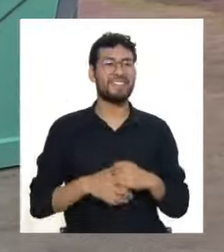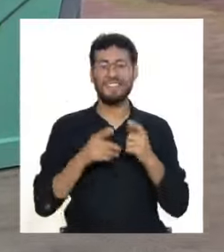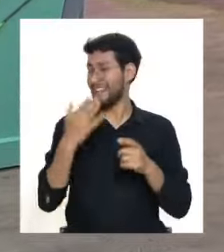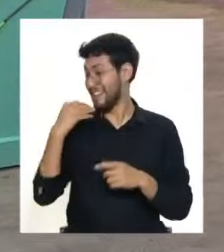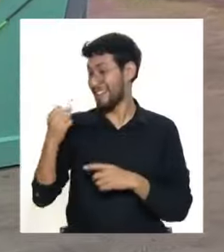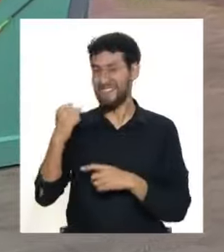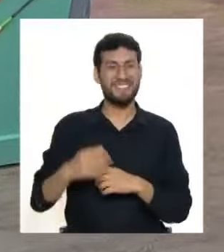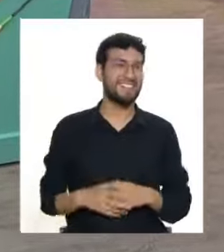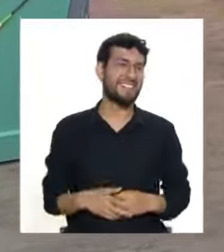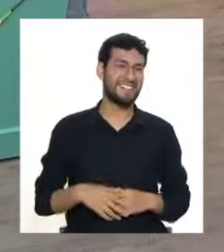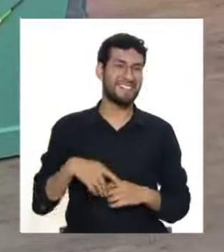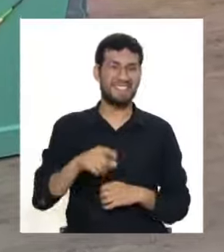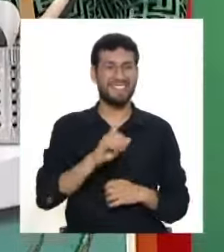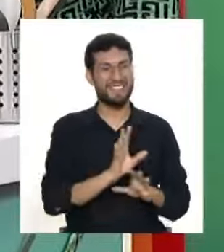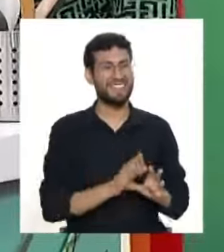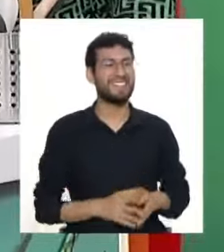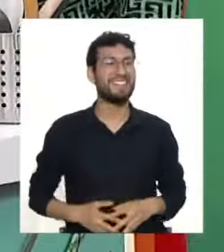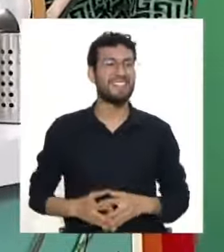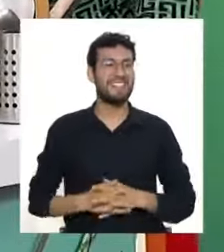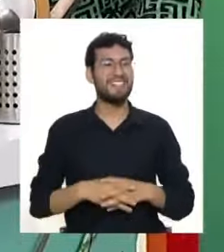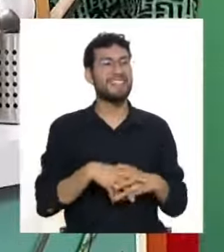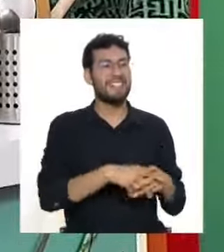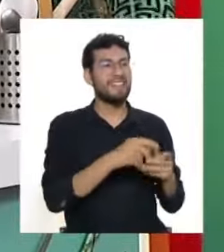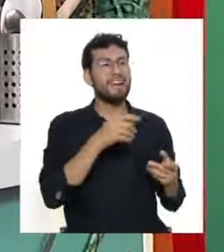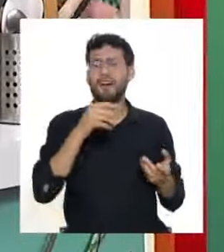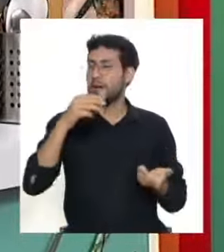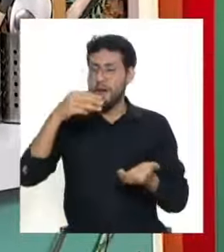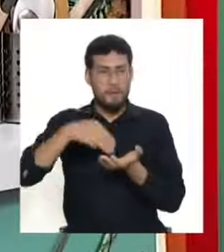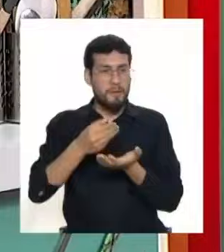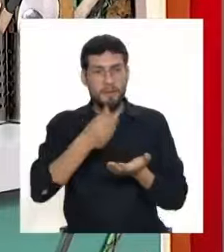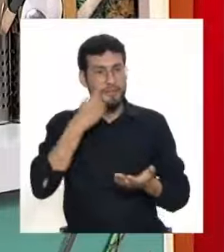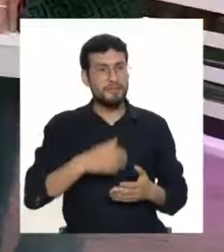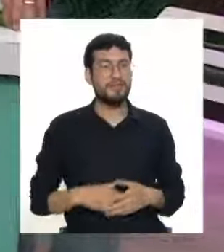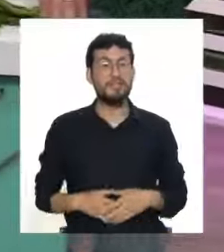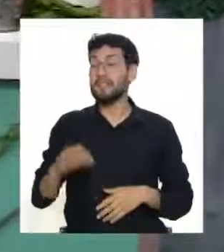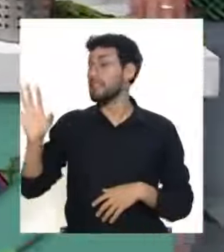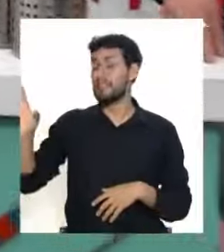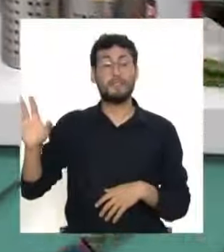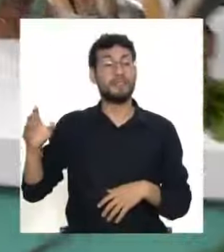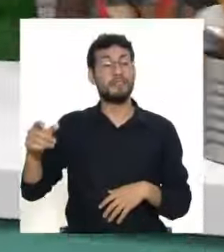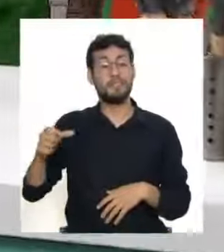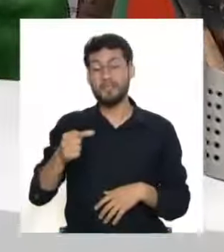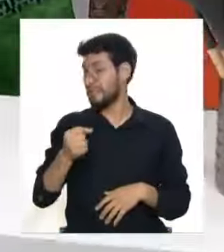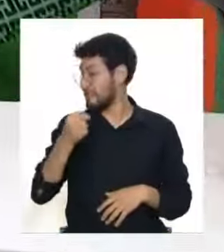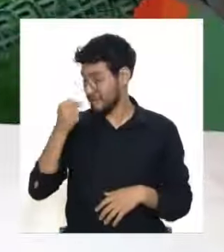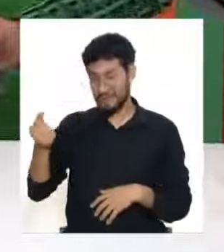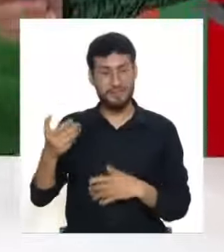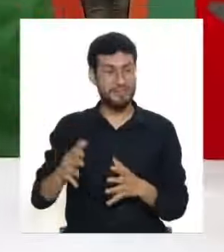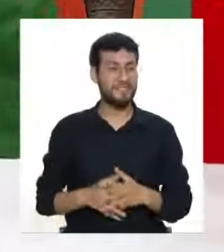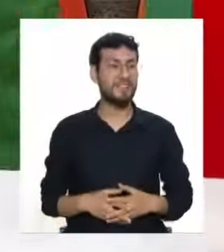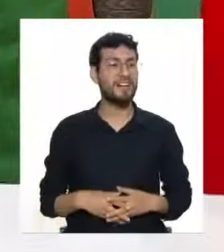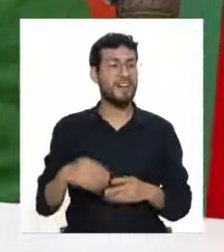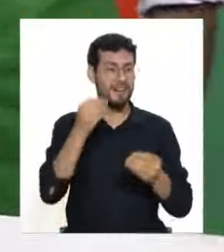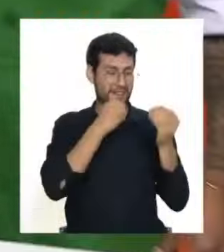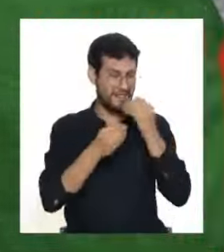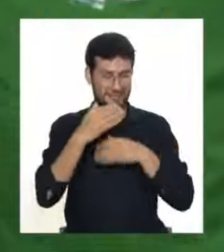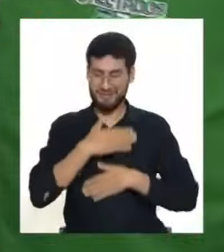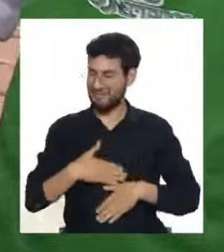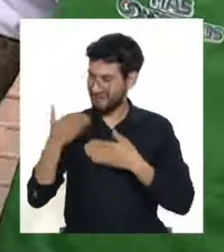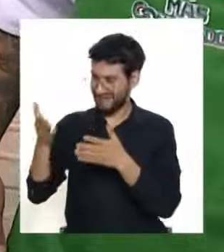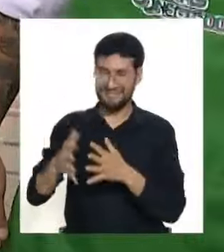montón. No, cuento así. Pero come, come. ¿Con cuchara o con tenedor? Mira, préstame el micro para que puedas comer tranquilo y puedas disfrutar.